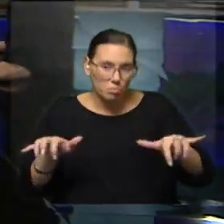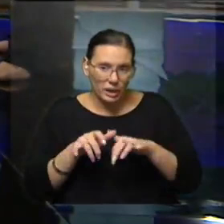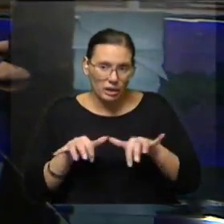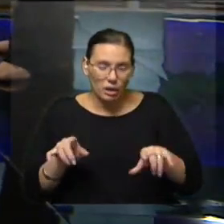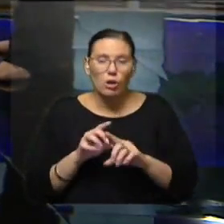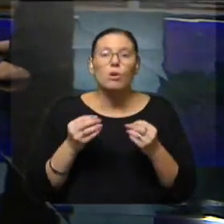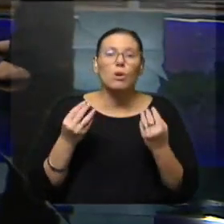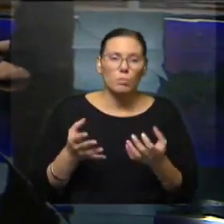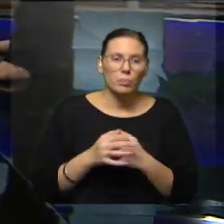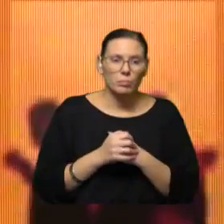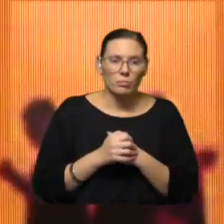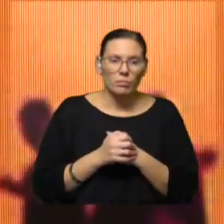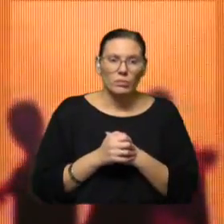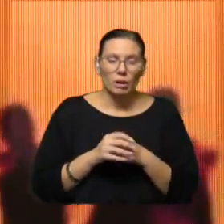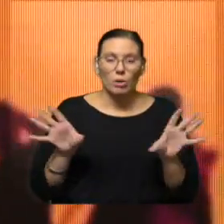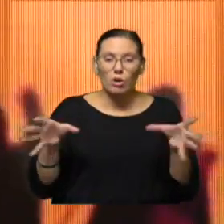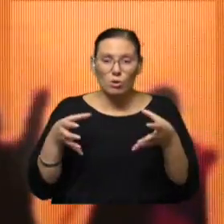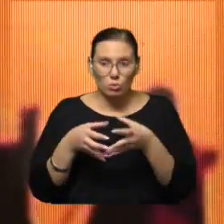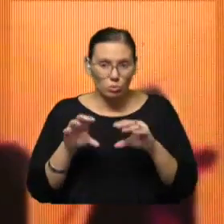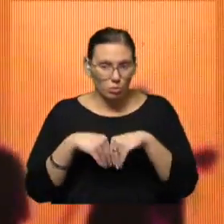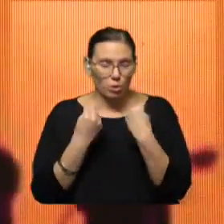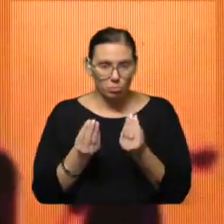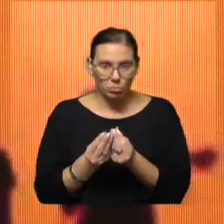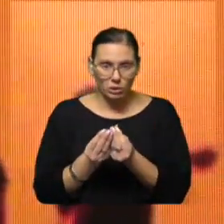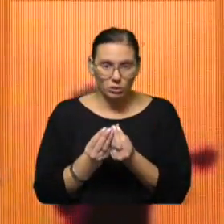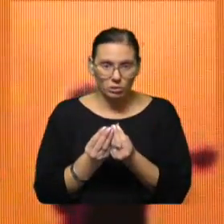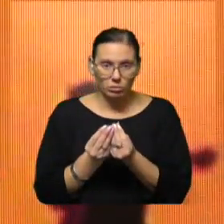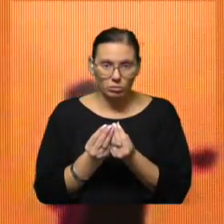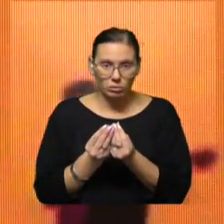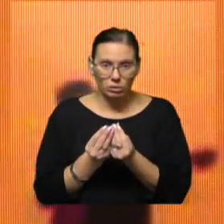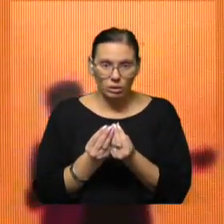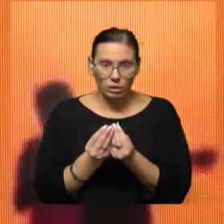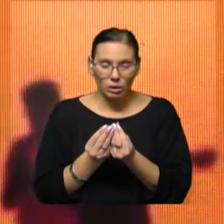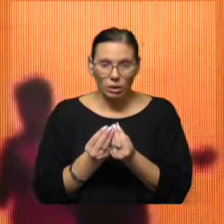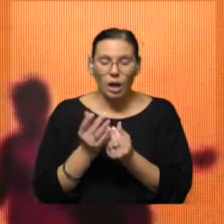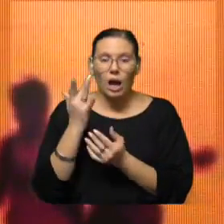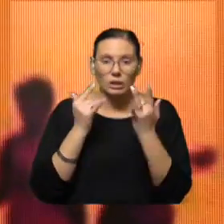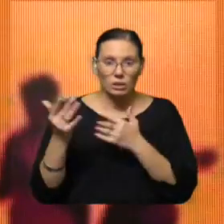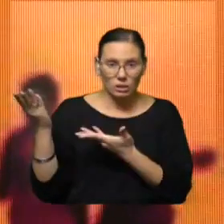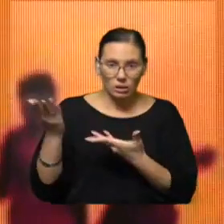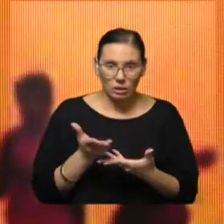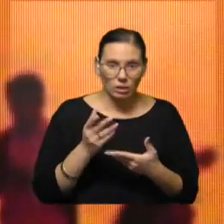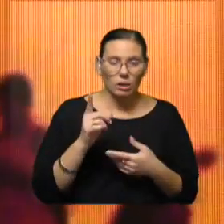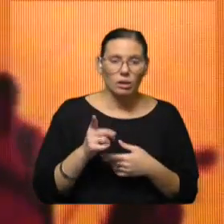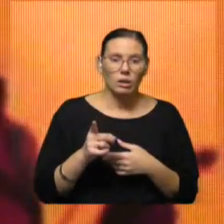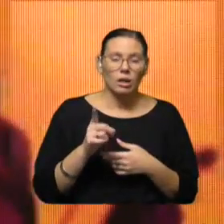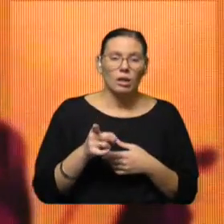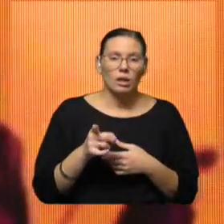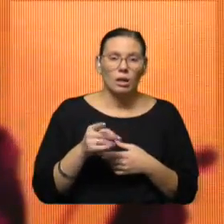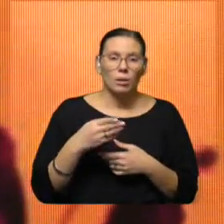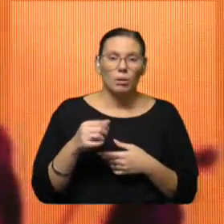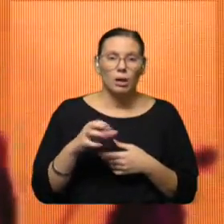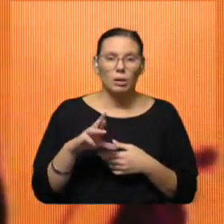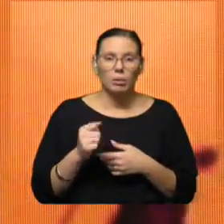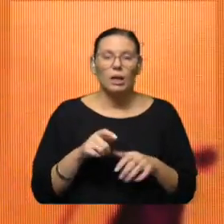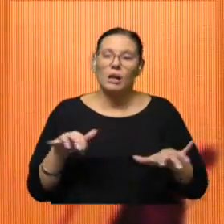solo con piano. ¿Cómo es? No, voy a estar con banda completa. Voy a tener artista invitada, Bárbara Yorcín, que es pianista y cantante